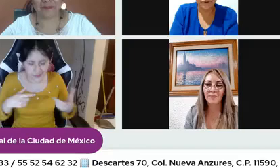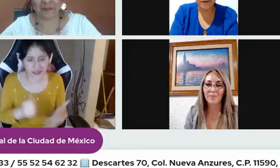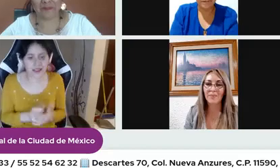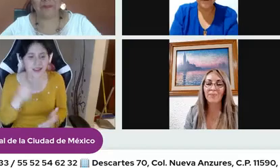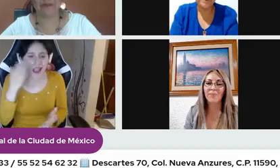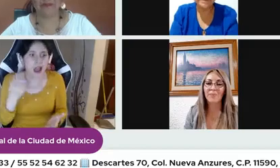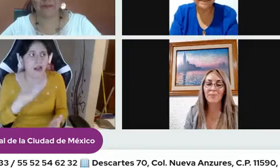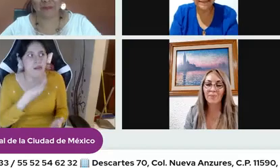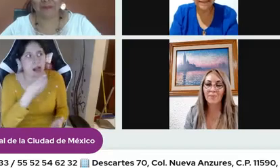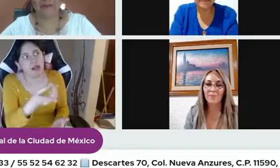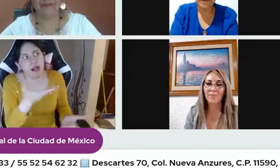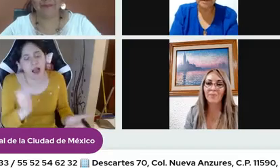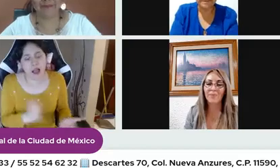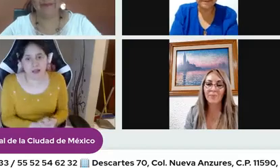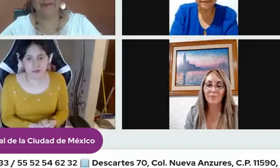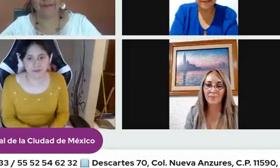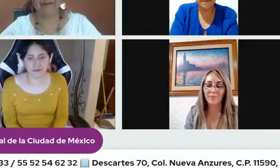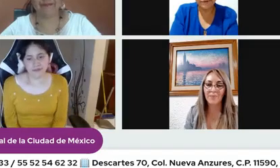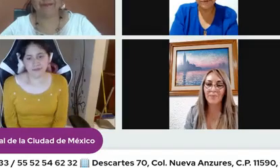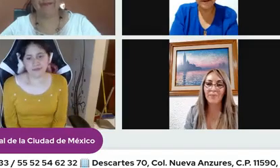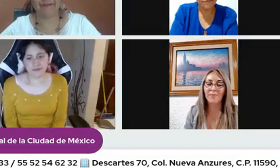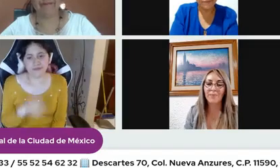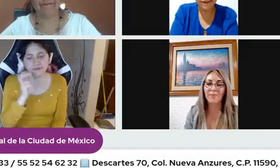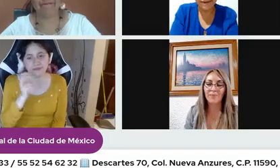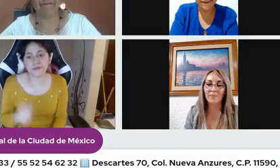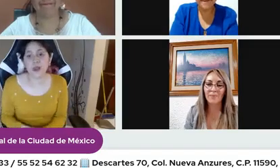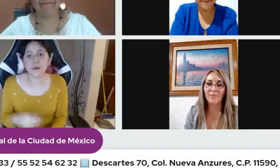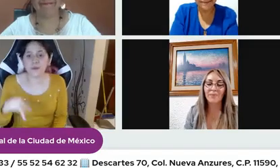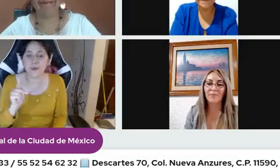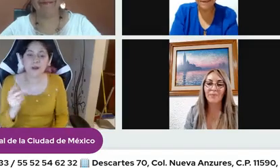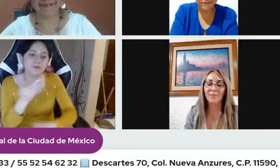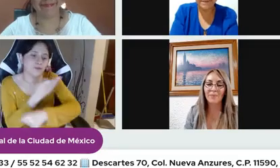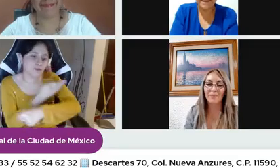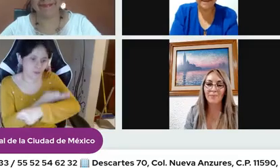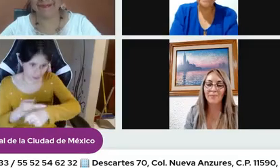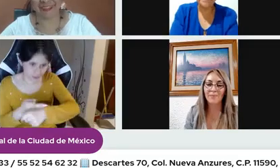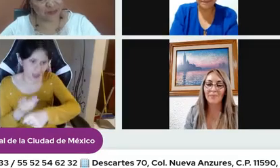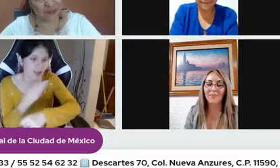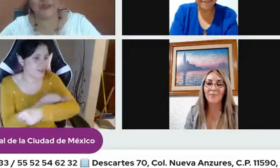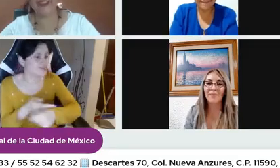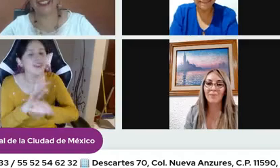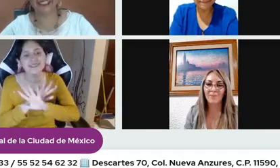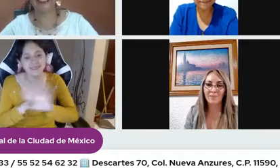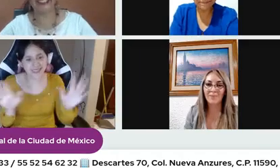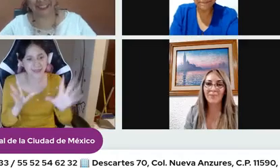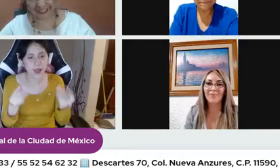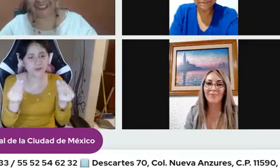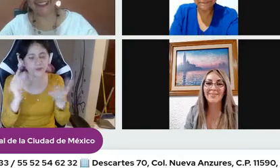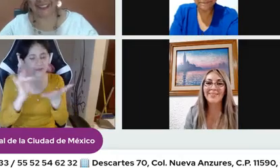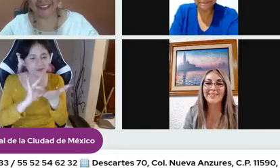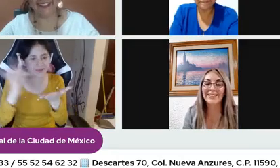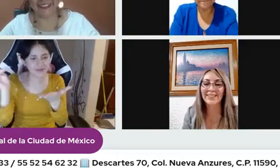clasificación, por necesidad muchas veces, pero la familia es la familia. Muchas gracias.